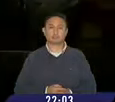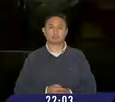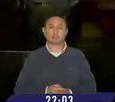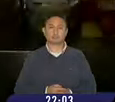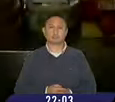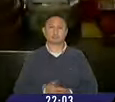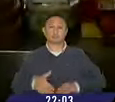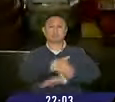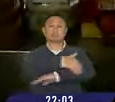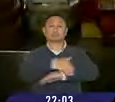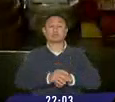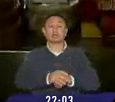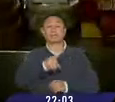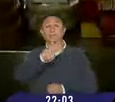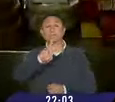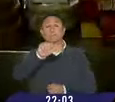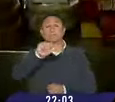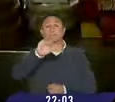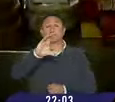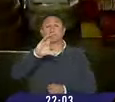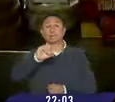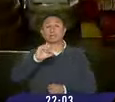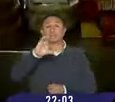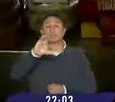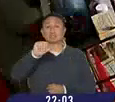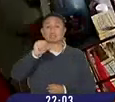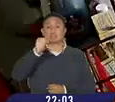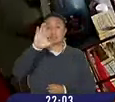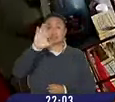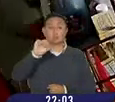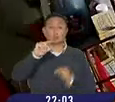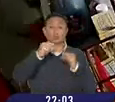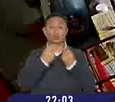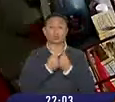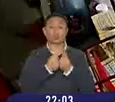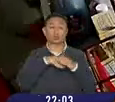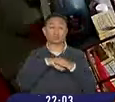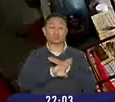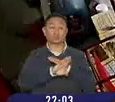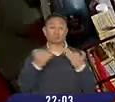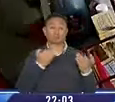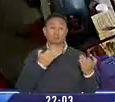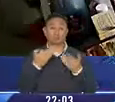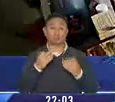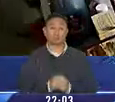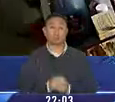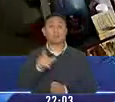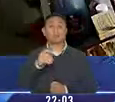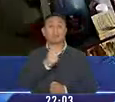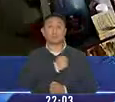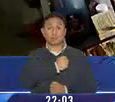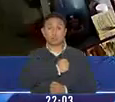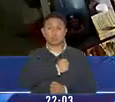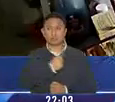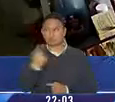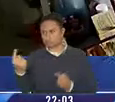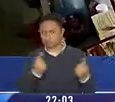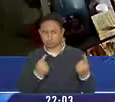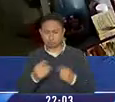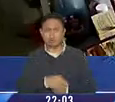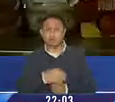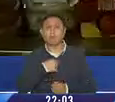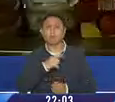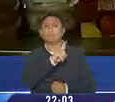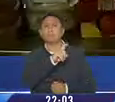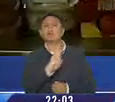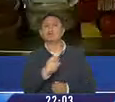Calle Vaca de Castro, norte de Quito. Son un grupo de delincuentes que ingresaron al local. La propietaria los atiende. Preguntaron por el